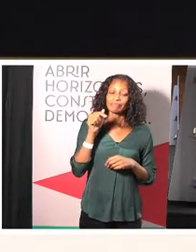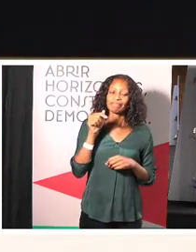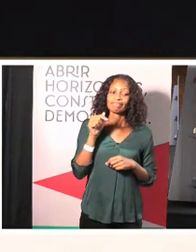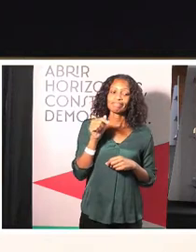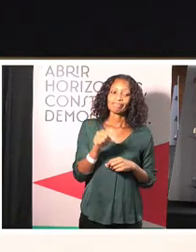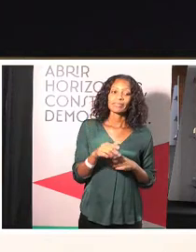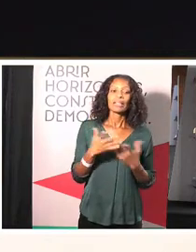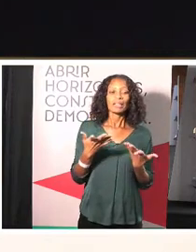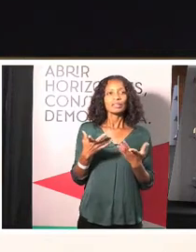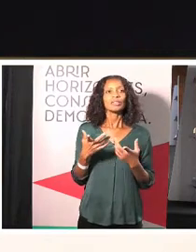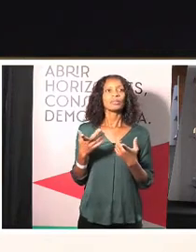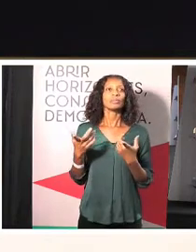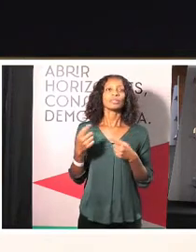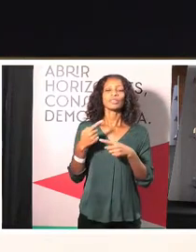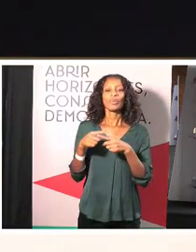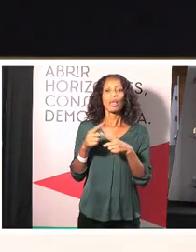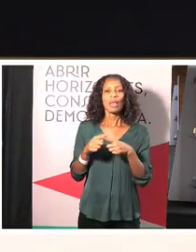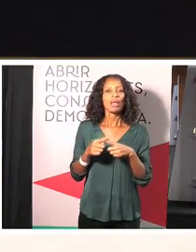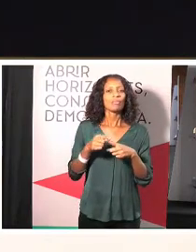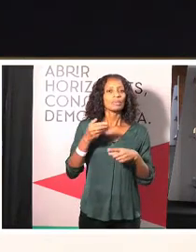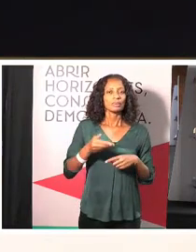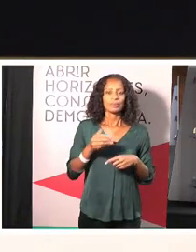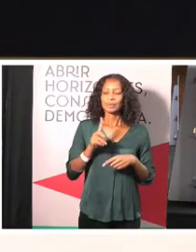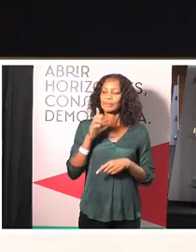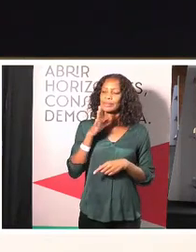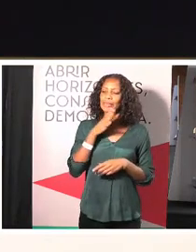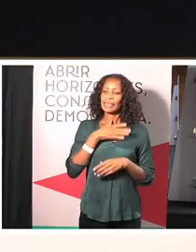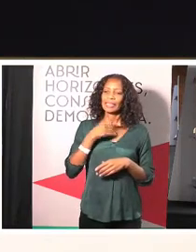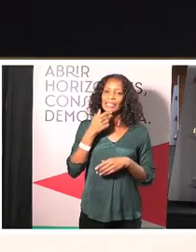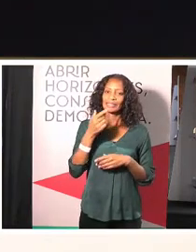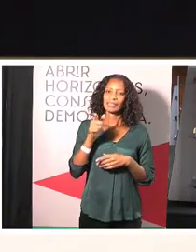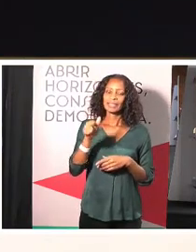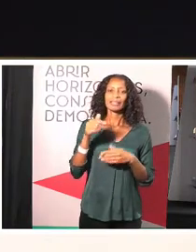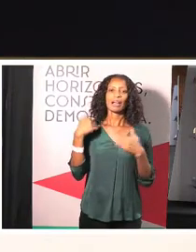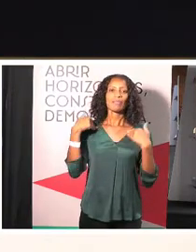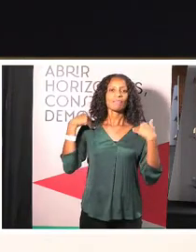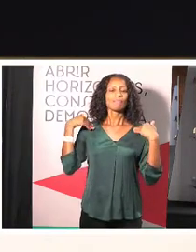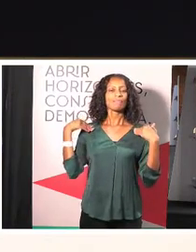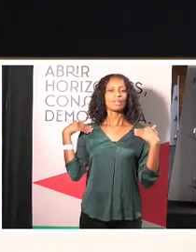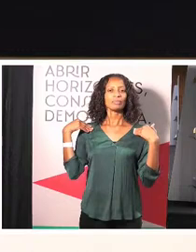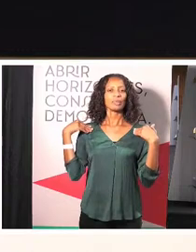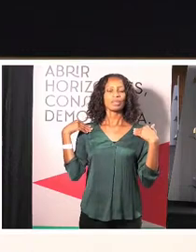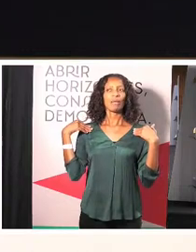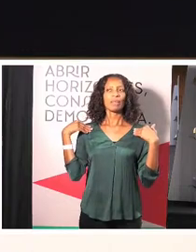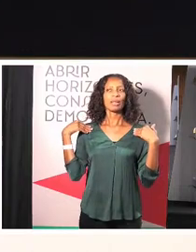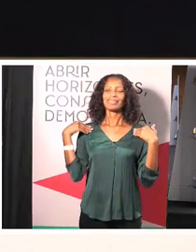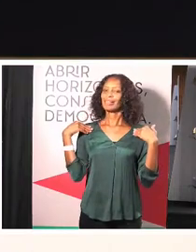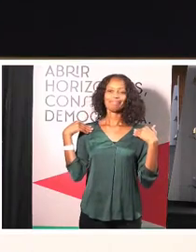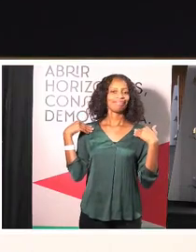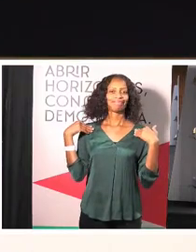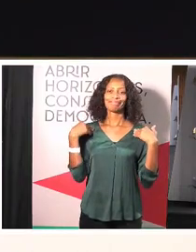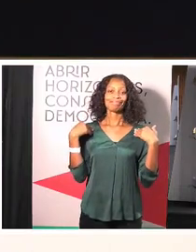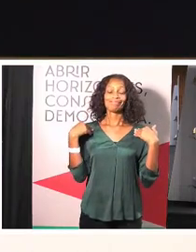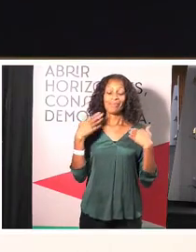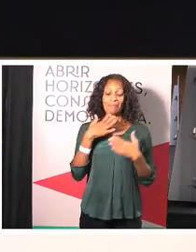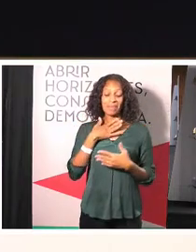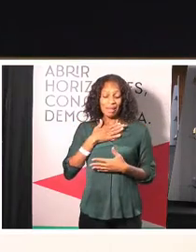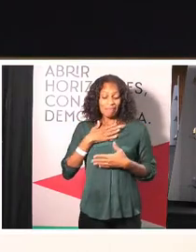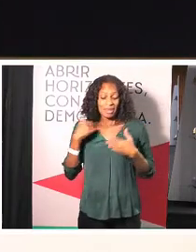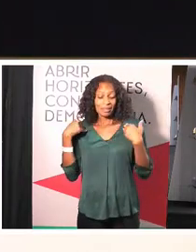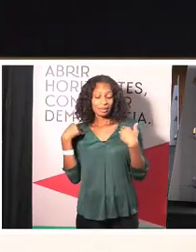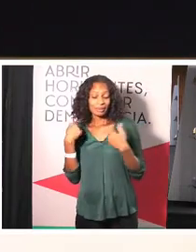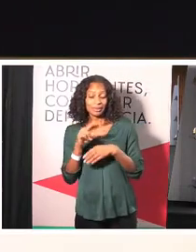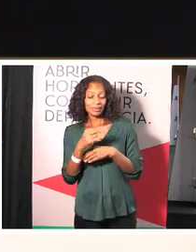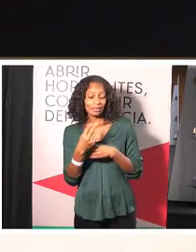del elemento fundante, esta responsabilidad limitada, ya no nos ven. Somos un número más, pero no solamente es